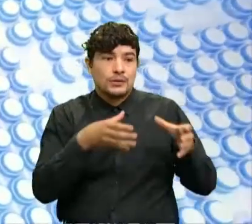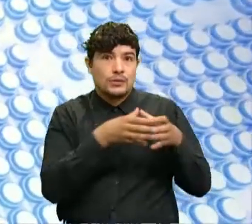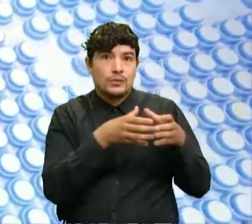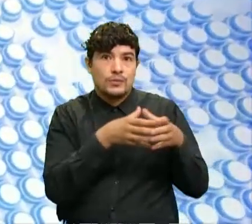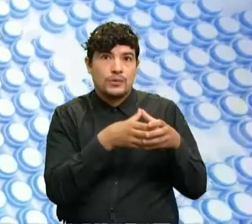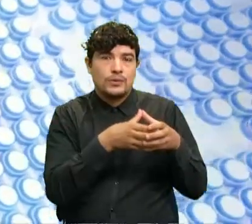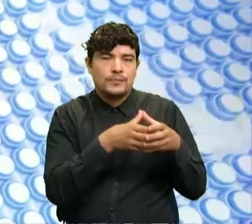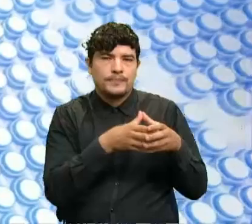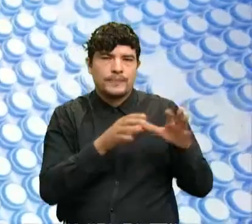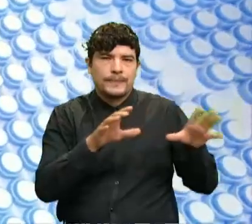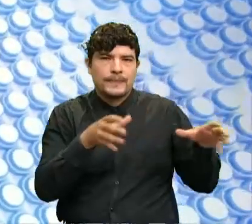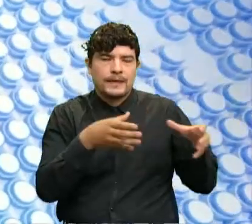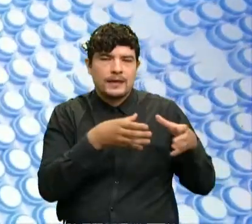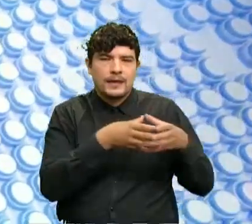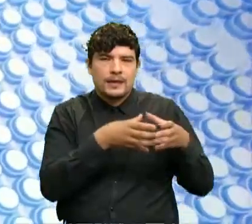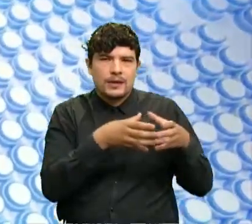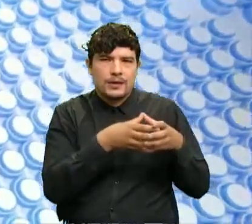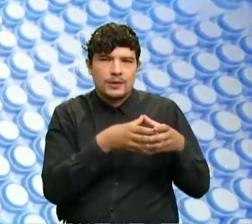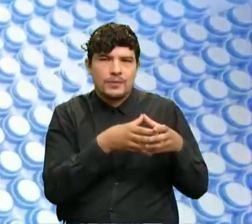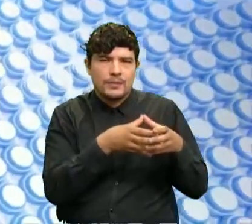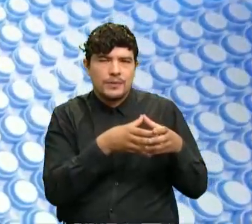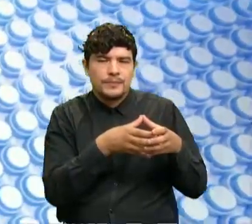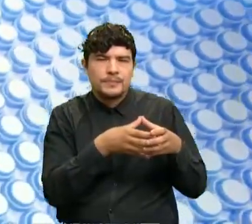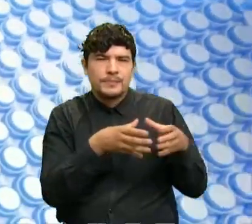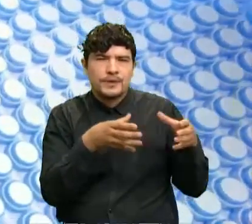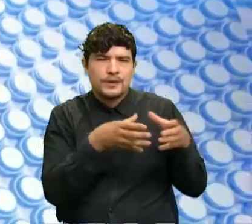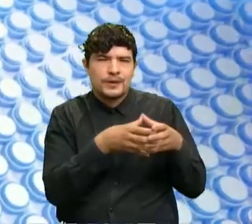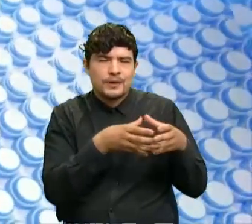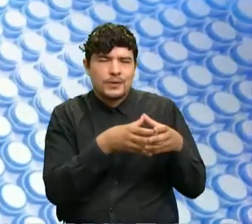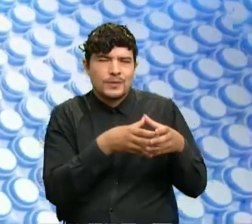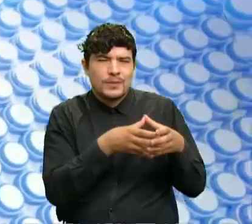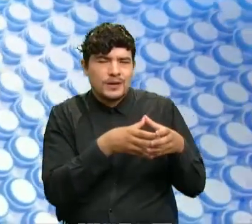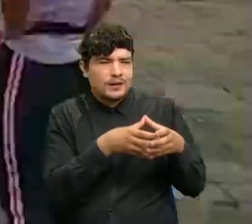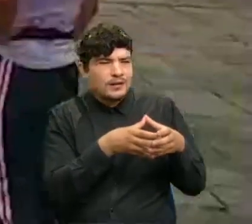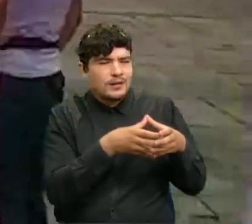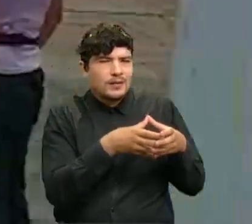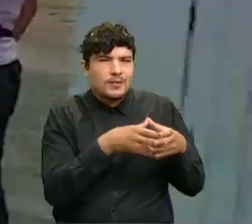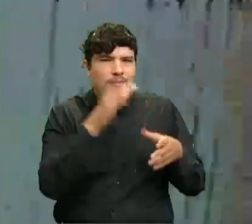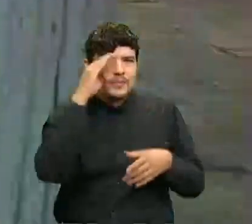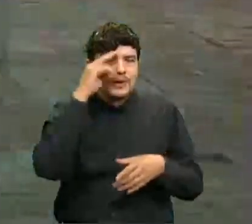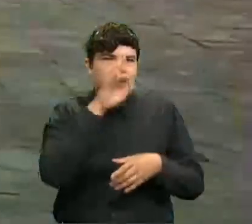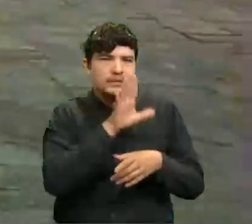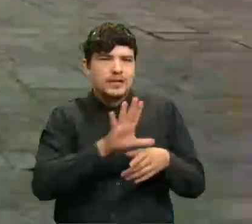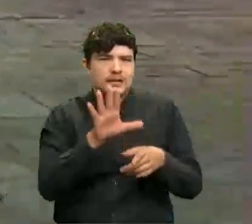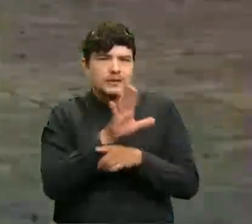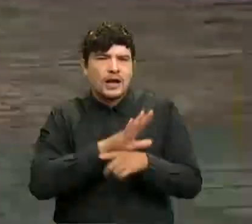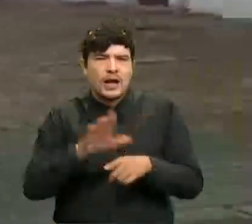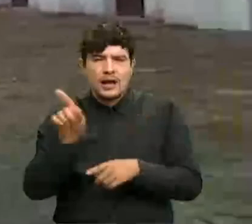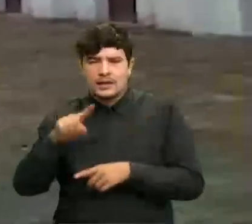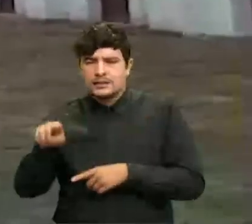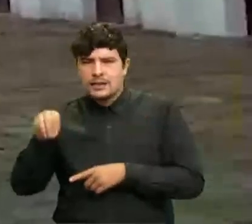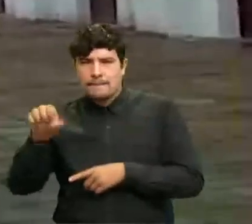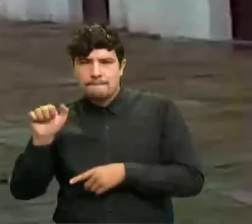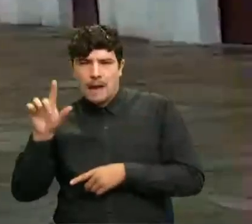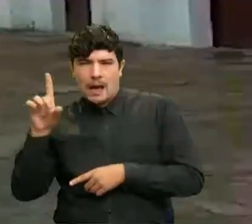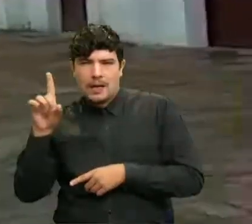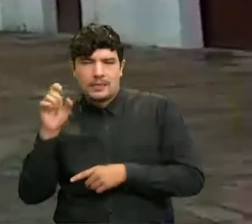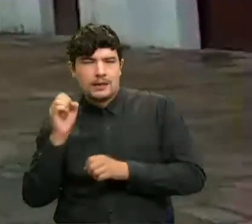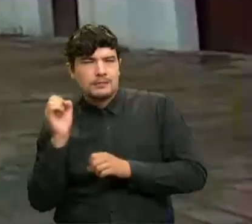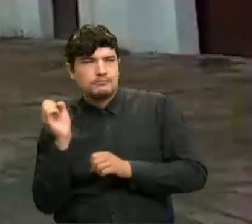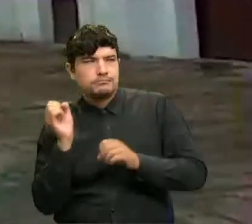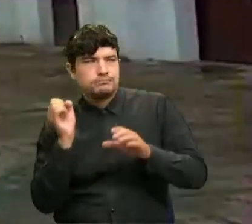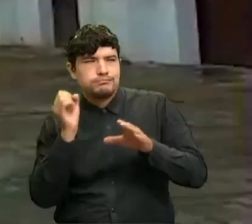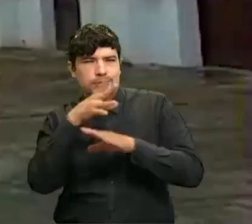a correr. La policía llegó botando gas alucinógeno, el ESMAR tirando gas